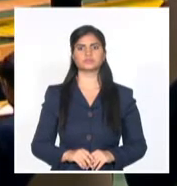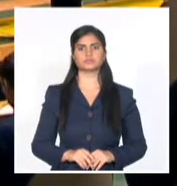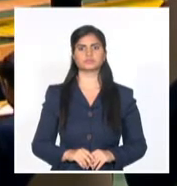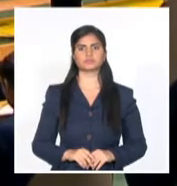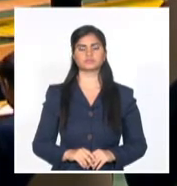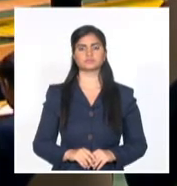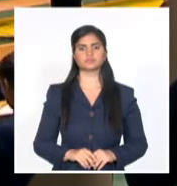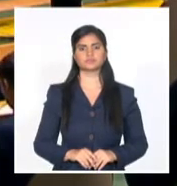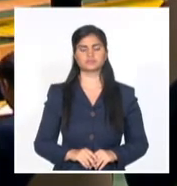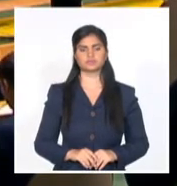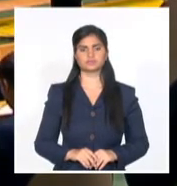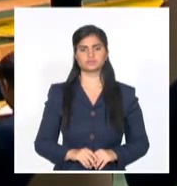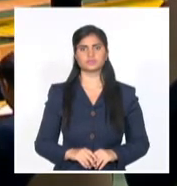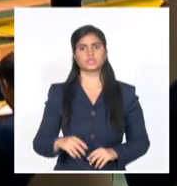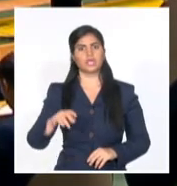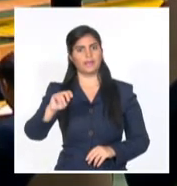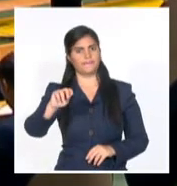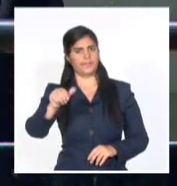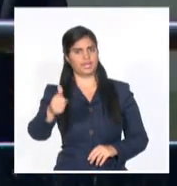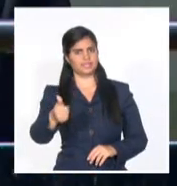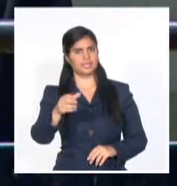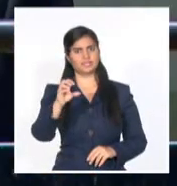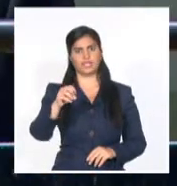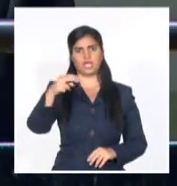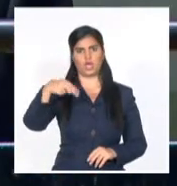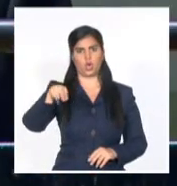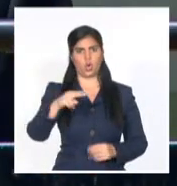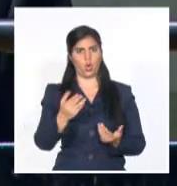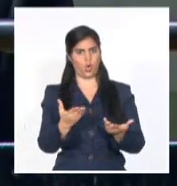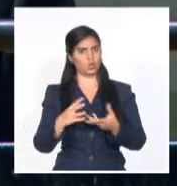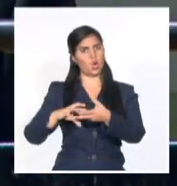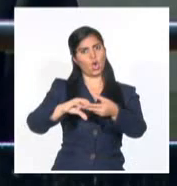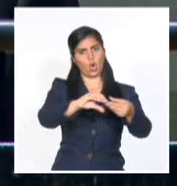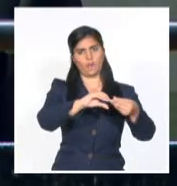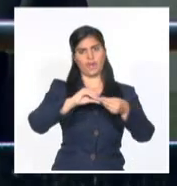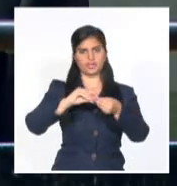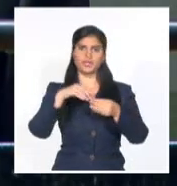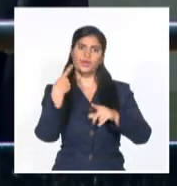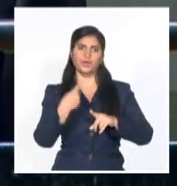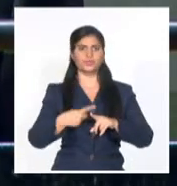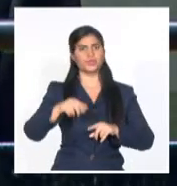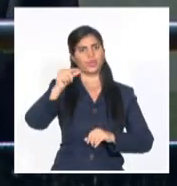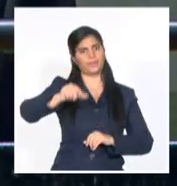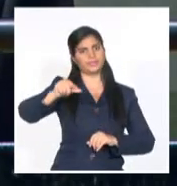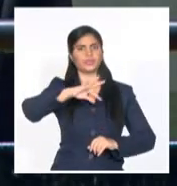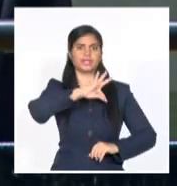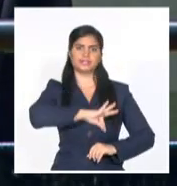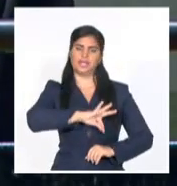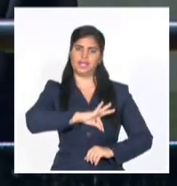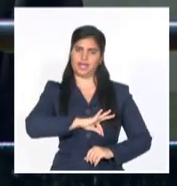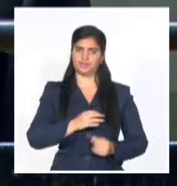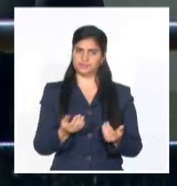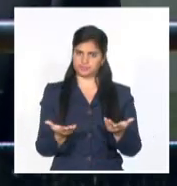Señor presidente, excelencias, distinguidos delegados,